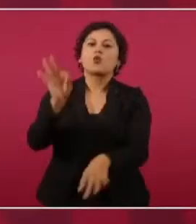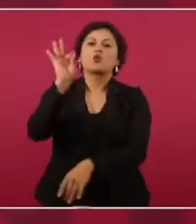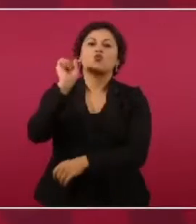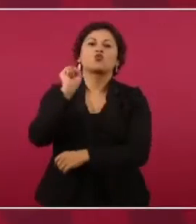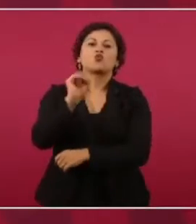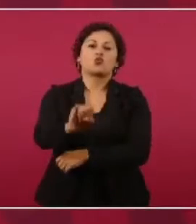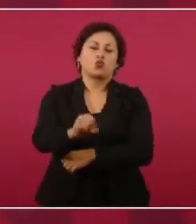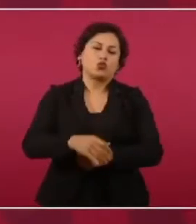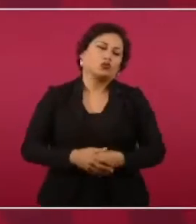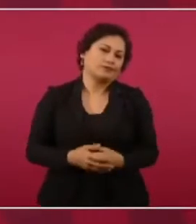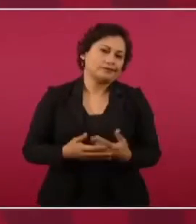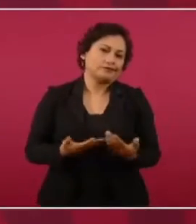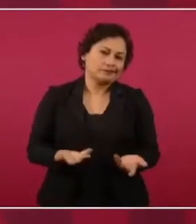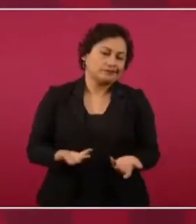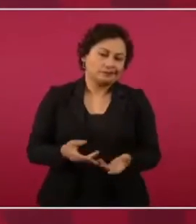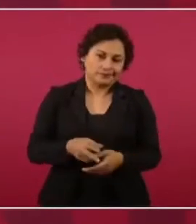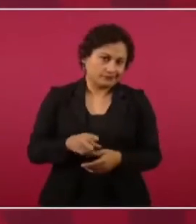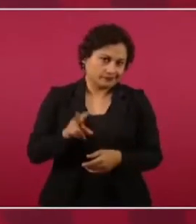de que